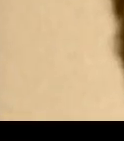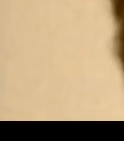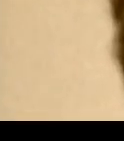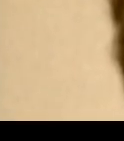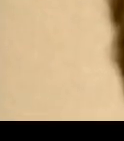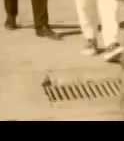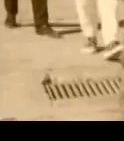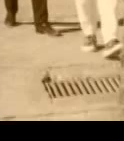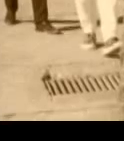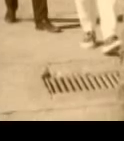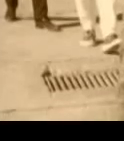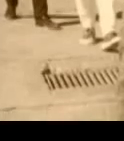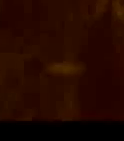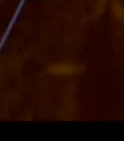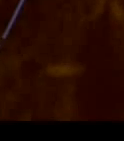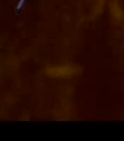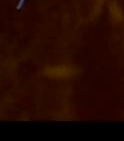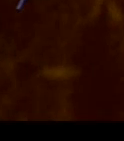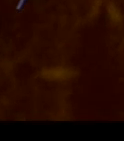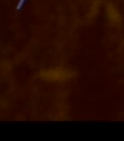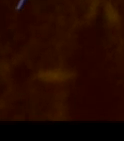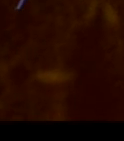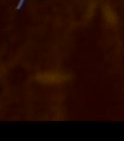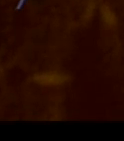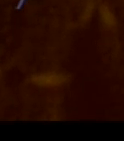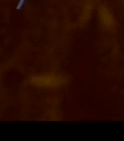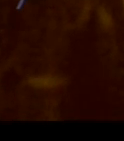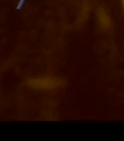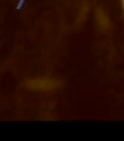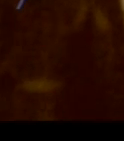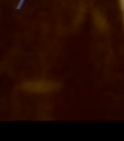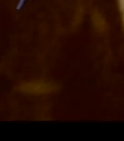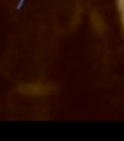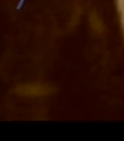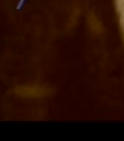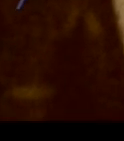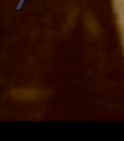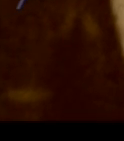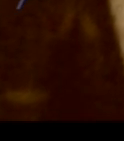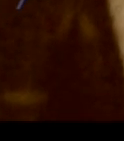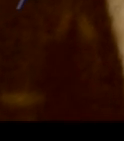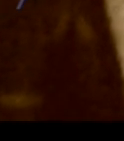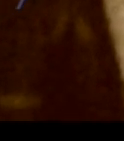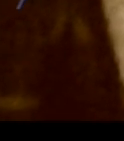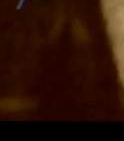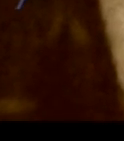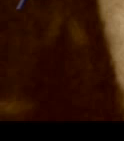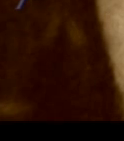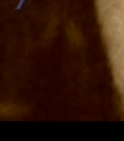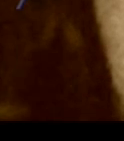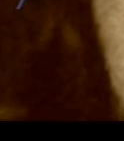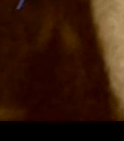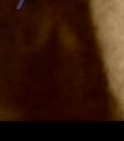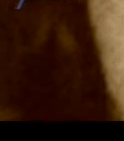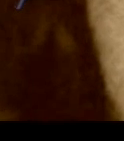actual. Su historia, hoy, 23 horas 30, en Biografías.